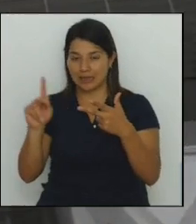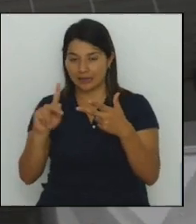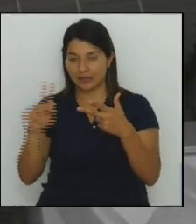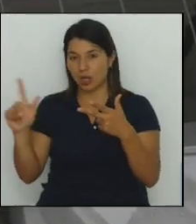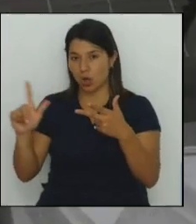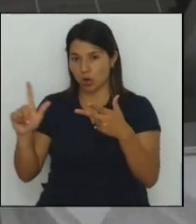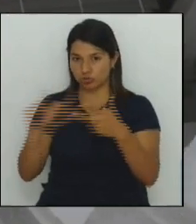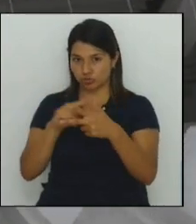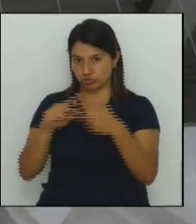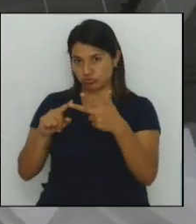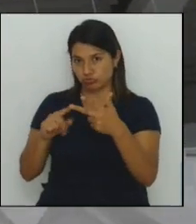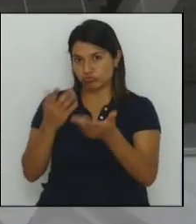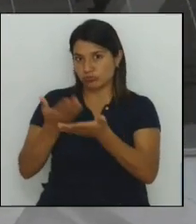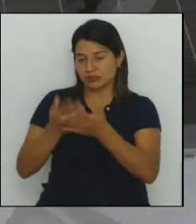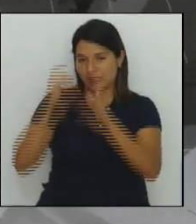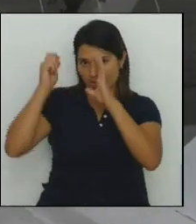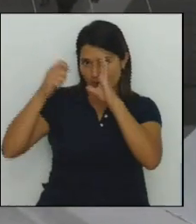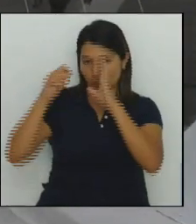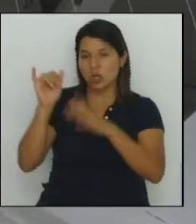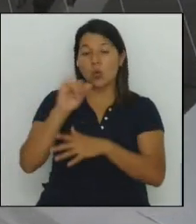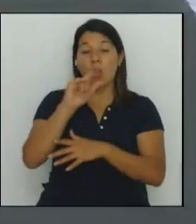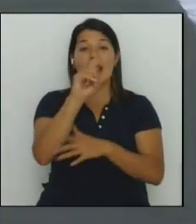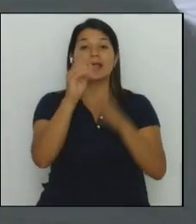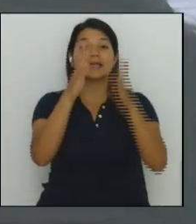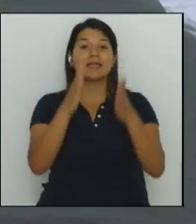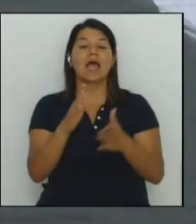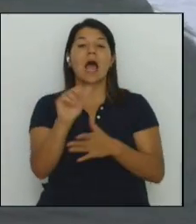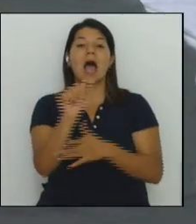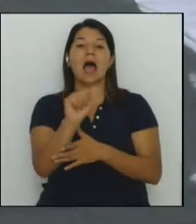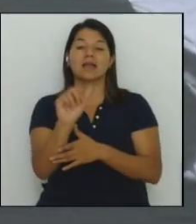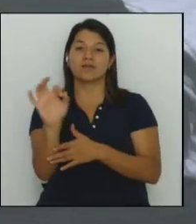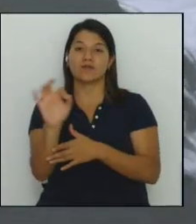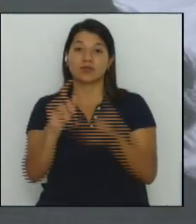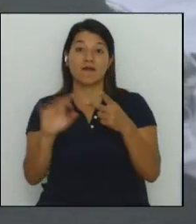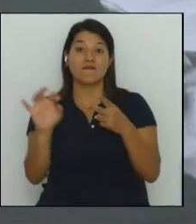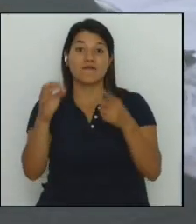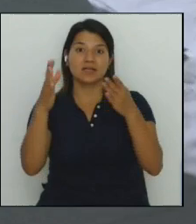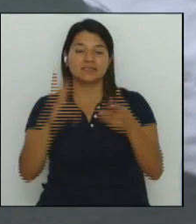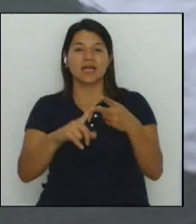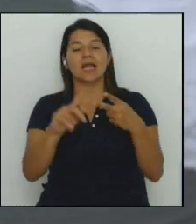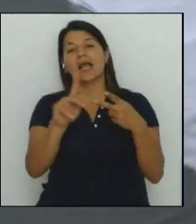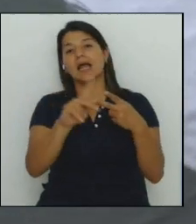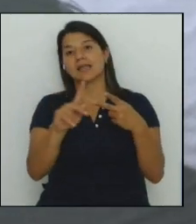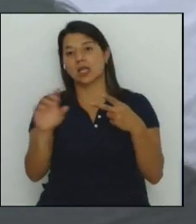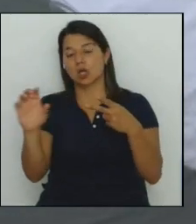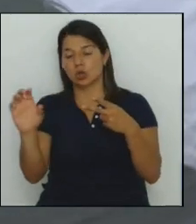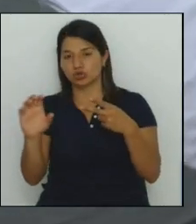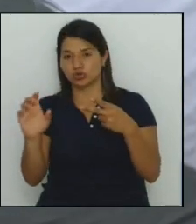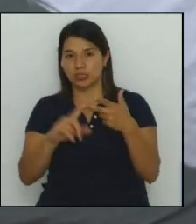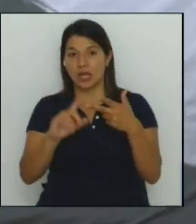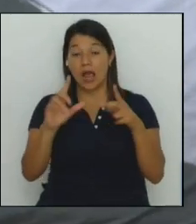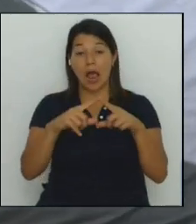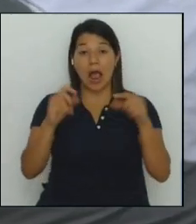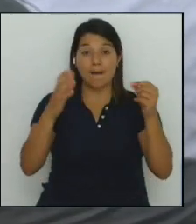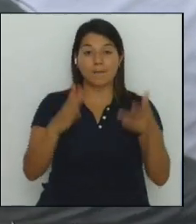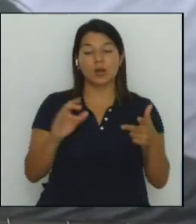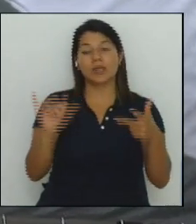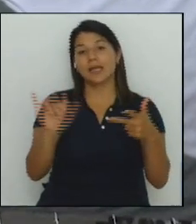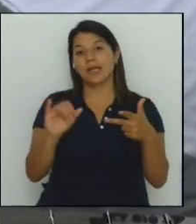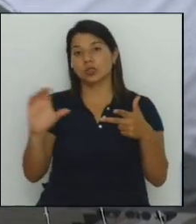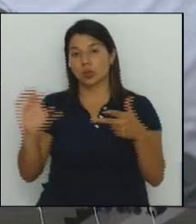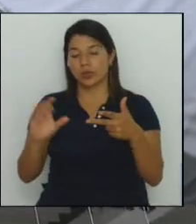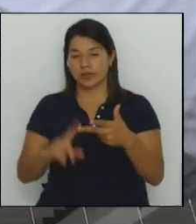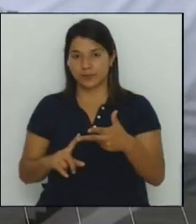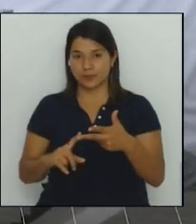de la italiana Alice Rohrwacher, la francesa Catherine Corsini o el japonés Hirokazu Koreda. Y el cineasta español